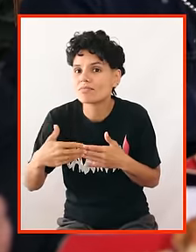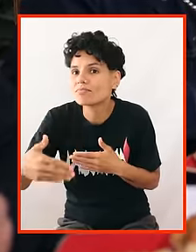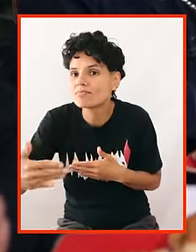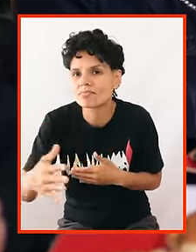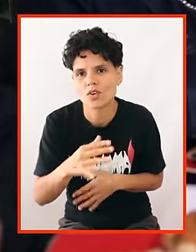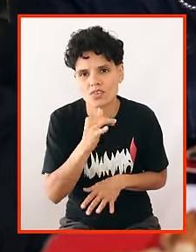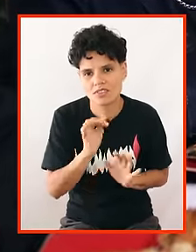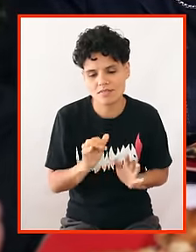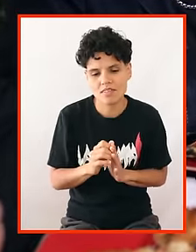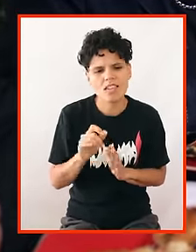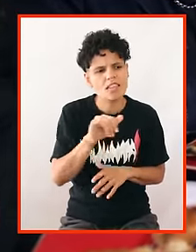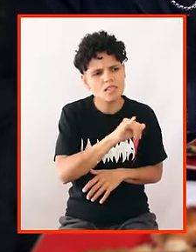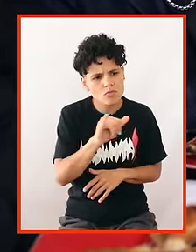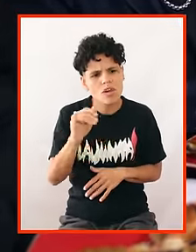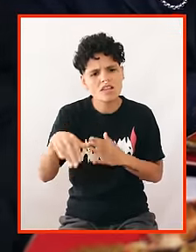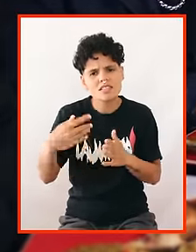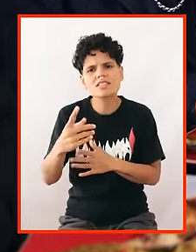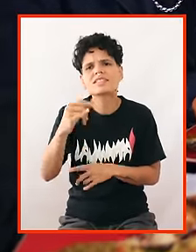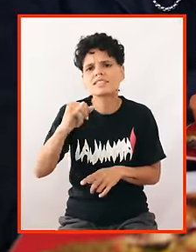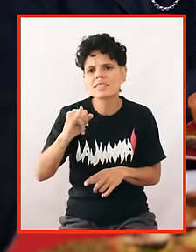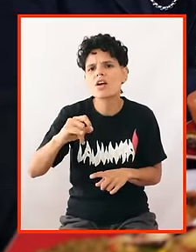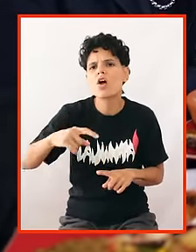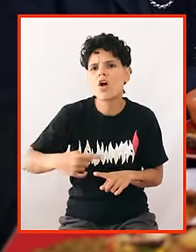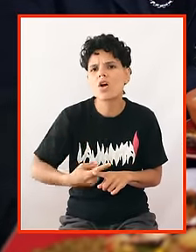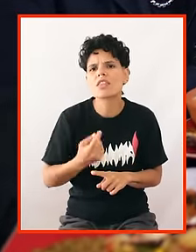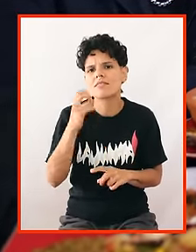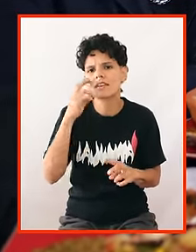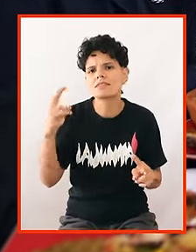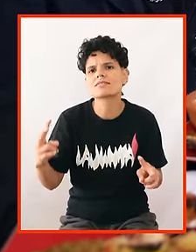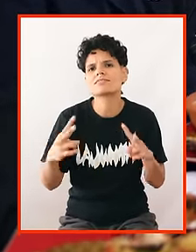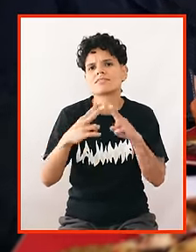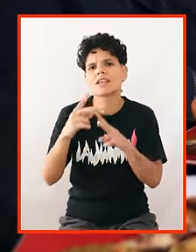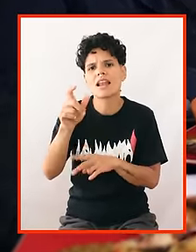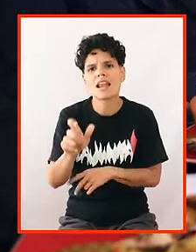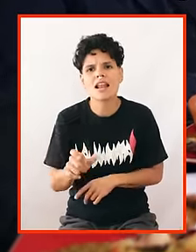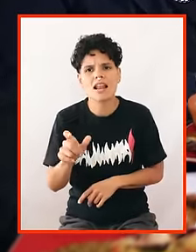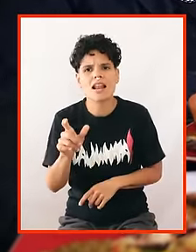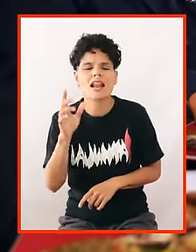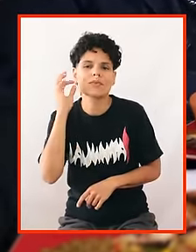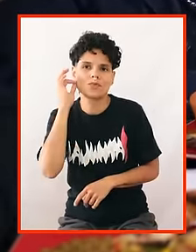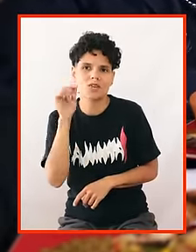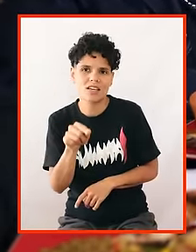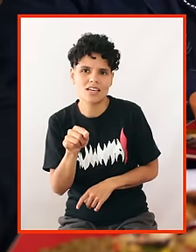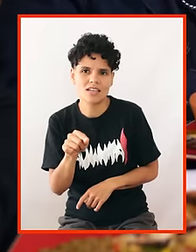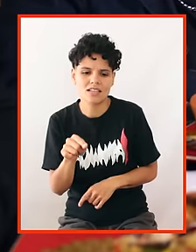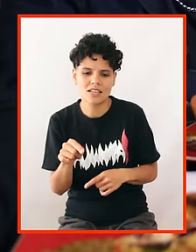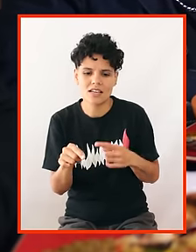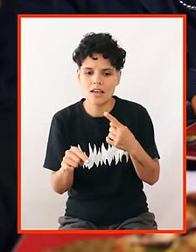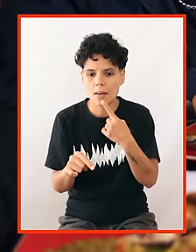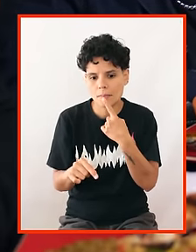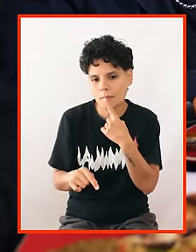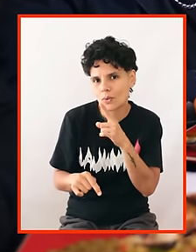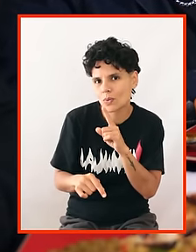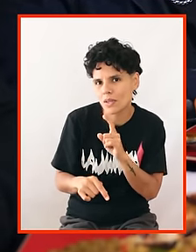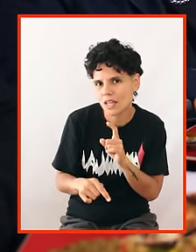Después no lo quisimos averiguar. Mucho tiempo después volvió a ver a esta chiquilla. Que quería pasar al camarín